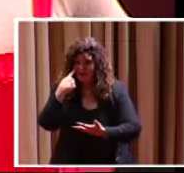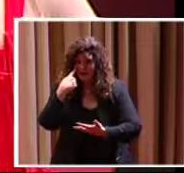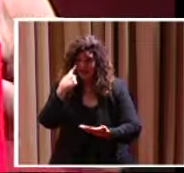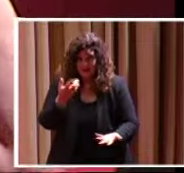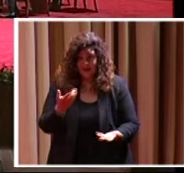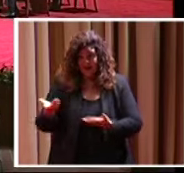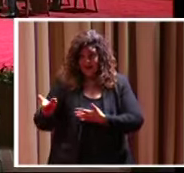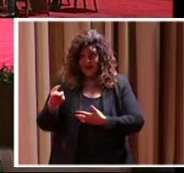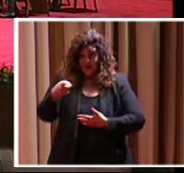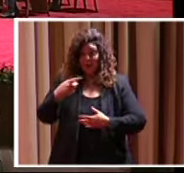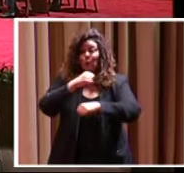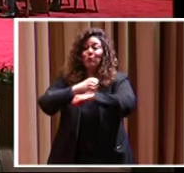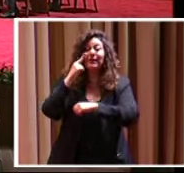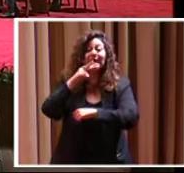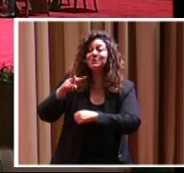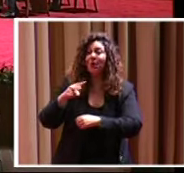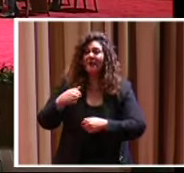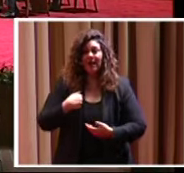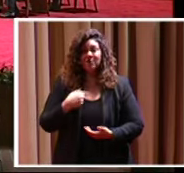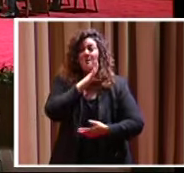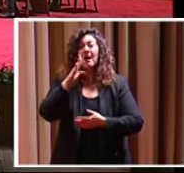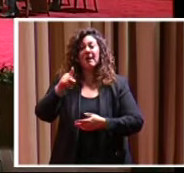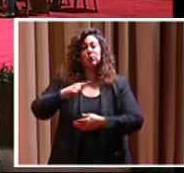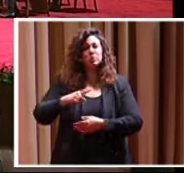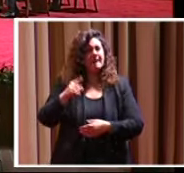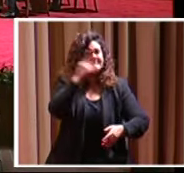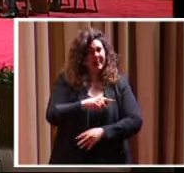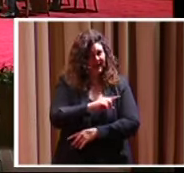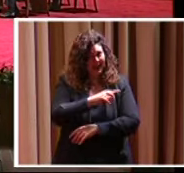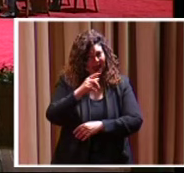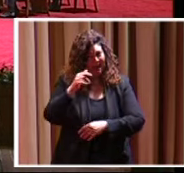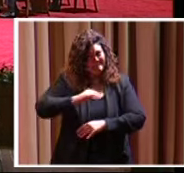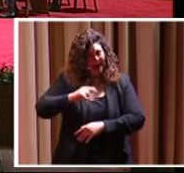callé, en dos que tú te asomas y ahora mar digo a tu madre amarilla peso.